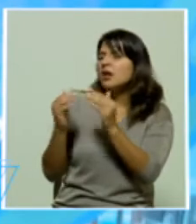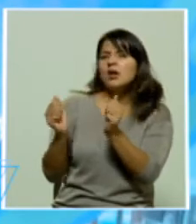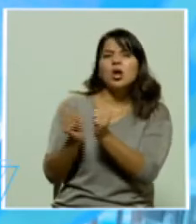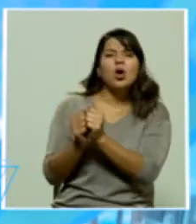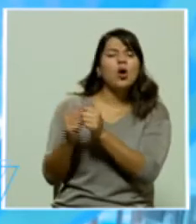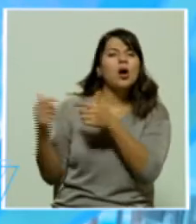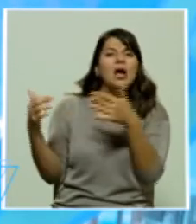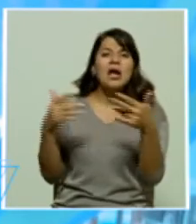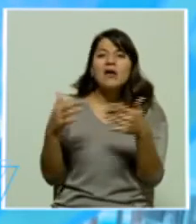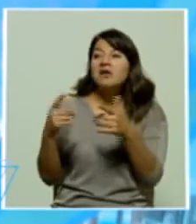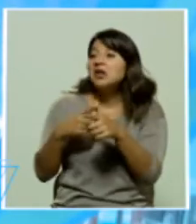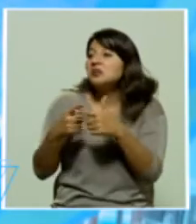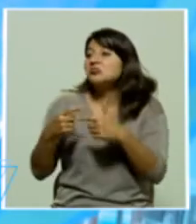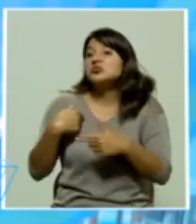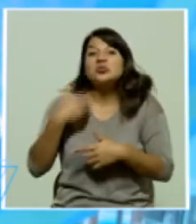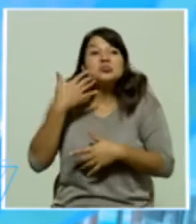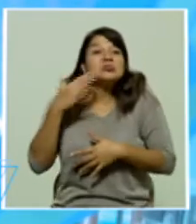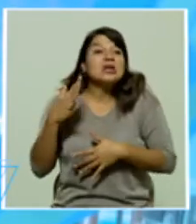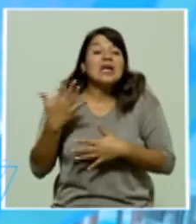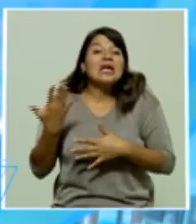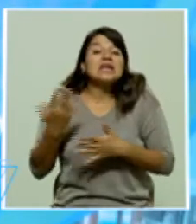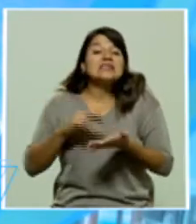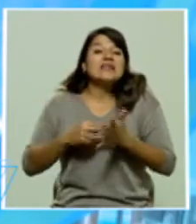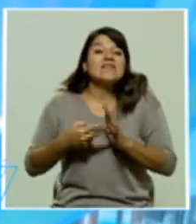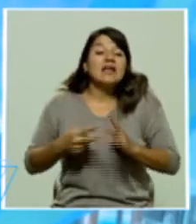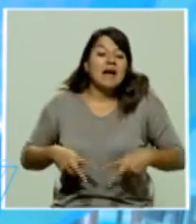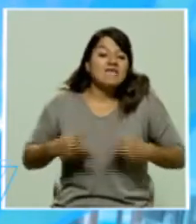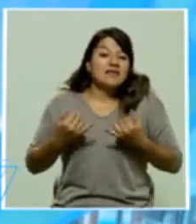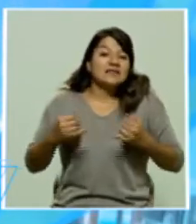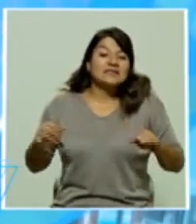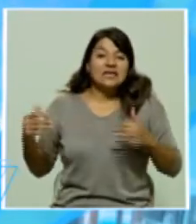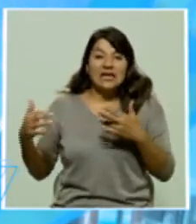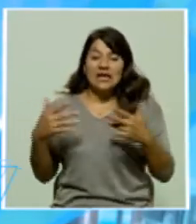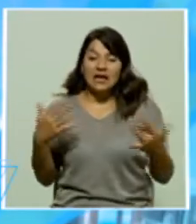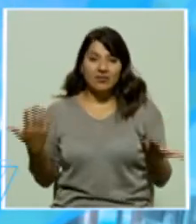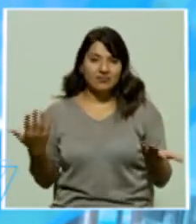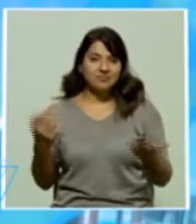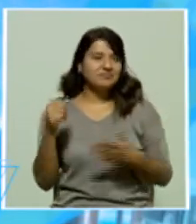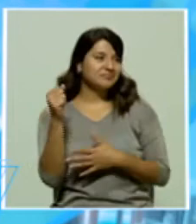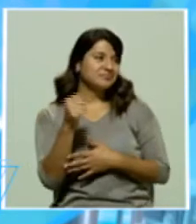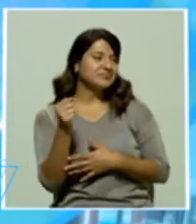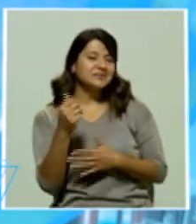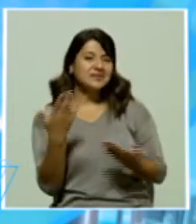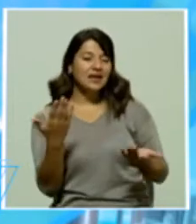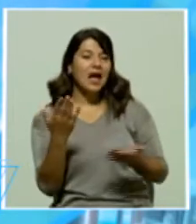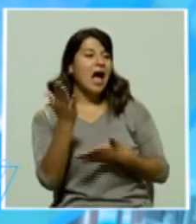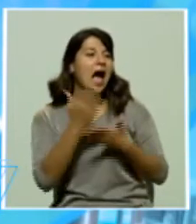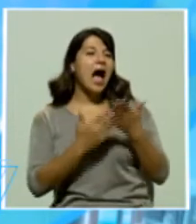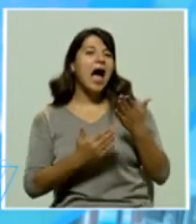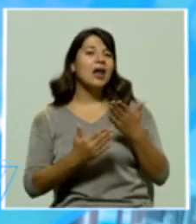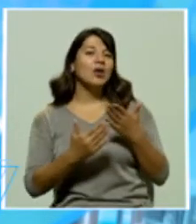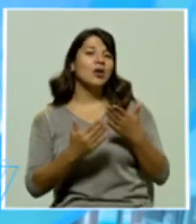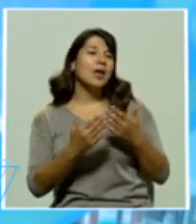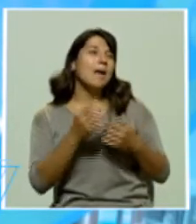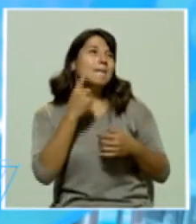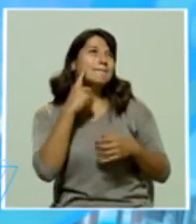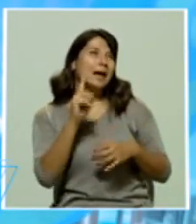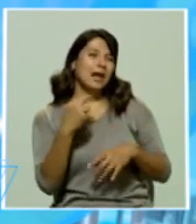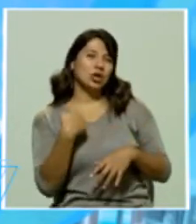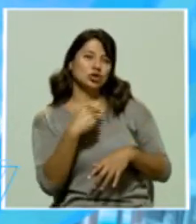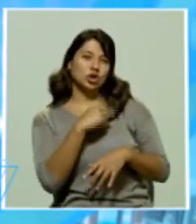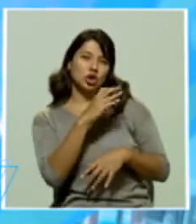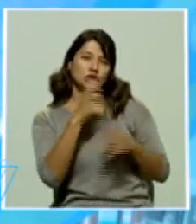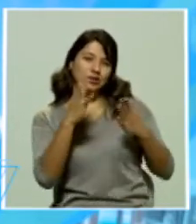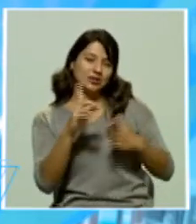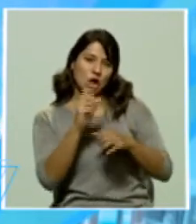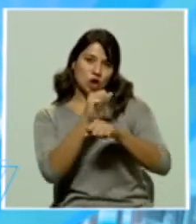sé cómo es vivir sin guerra. Sí, totalmente, algo completamente desconocido para los costarricenses, y